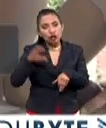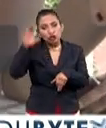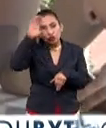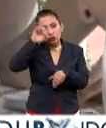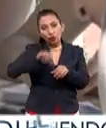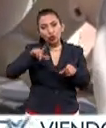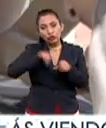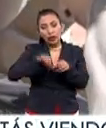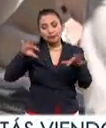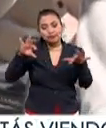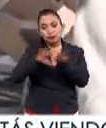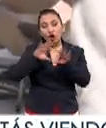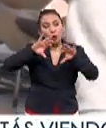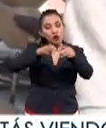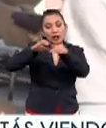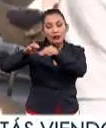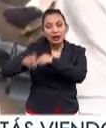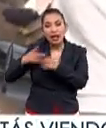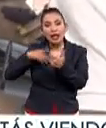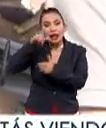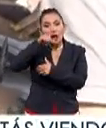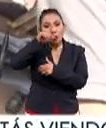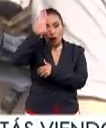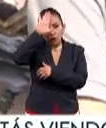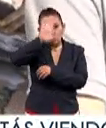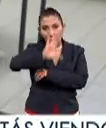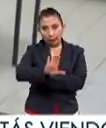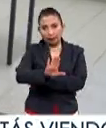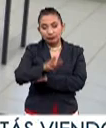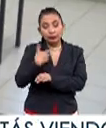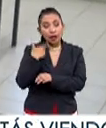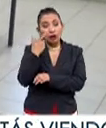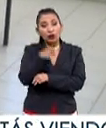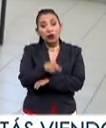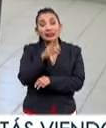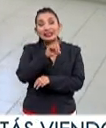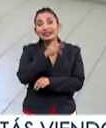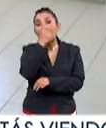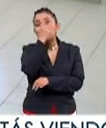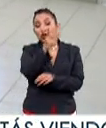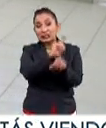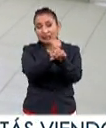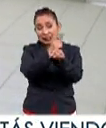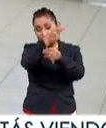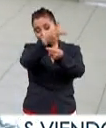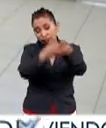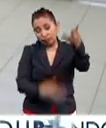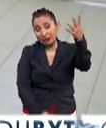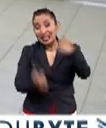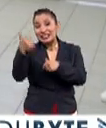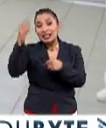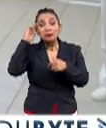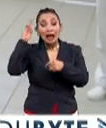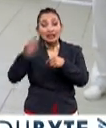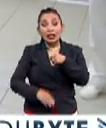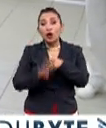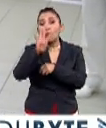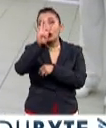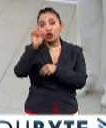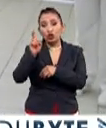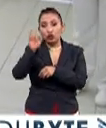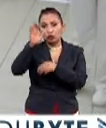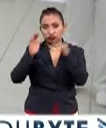sociocultura, vinculación comunitaria y lengua y cultura, a través de 32 licenciaturas, 6 maestrías y